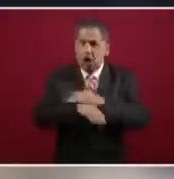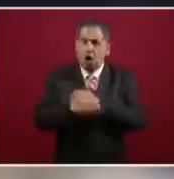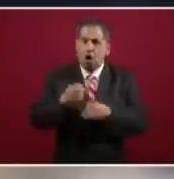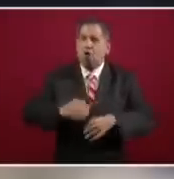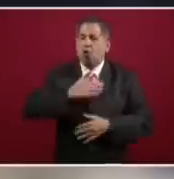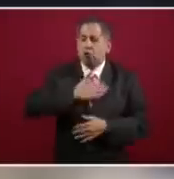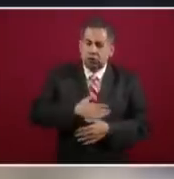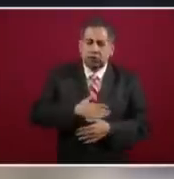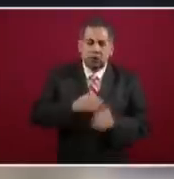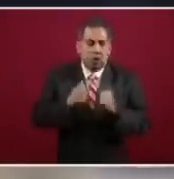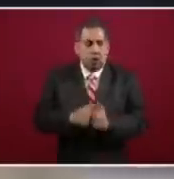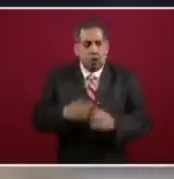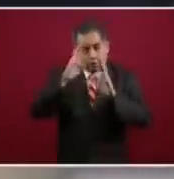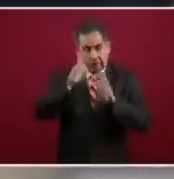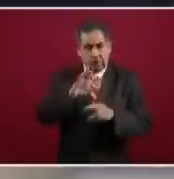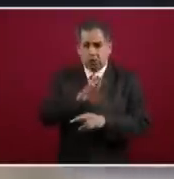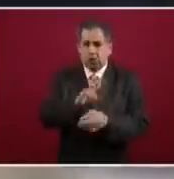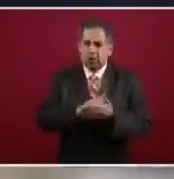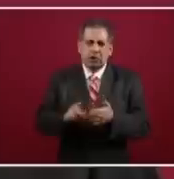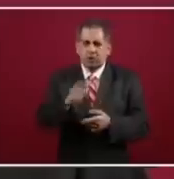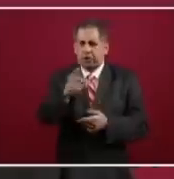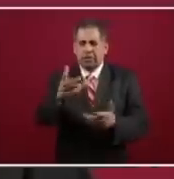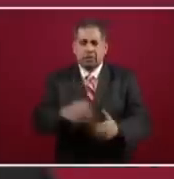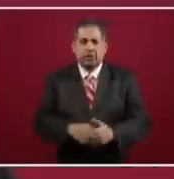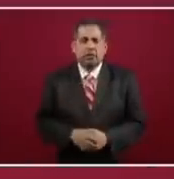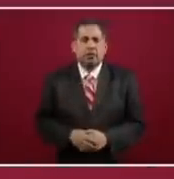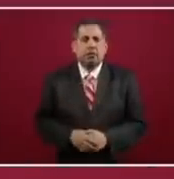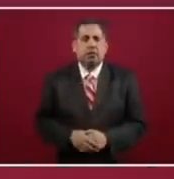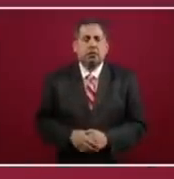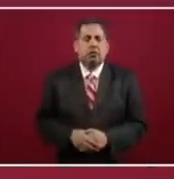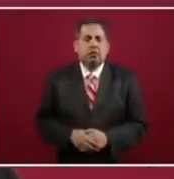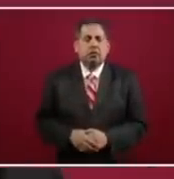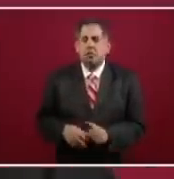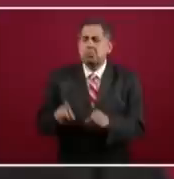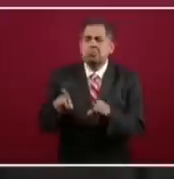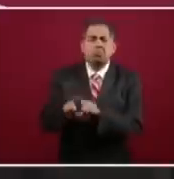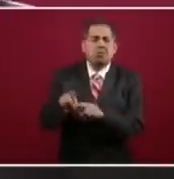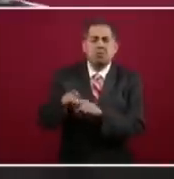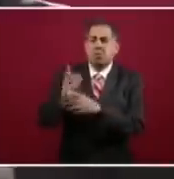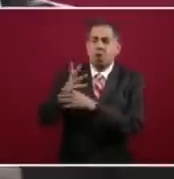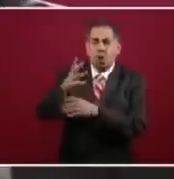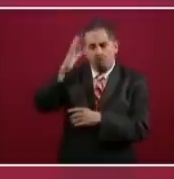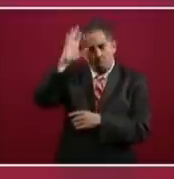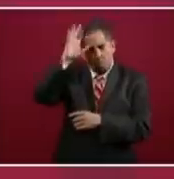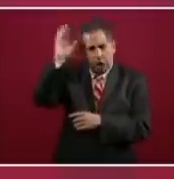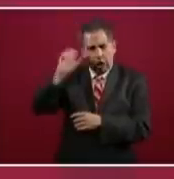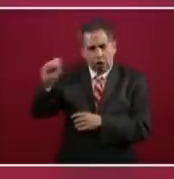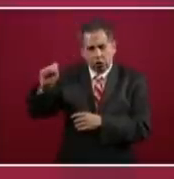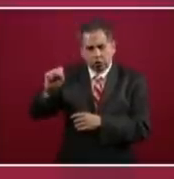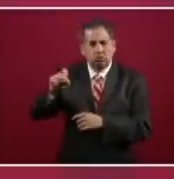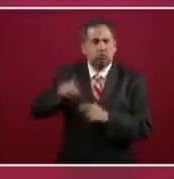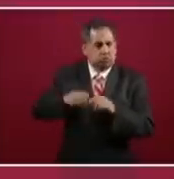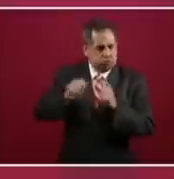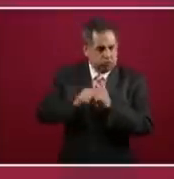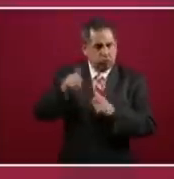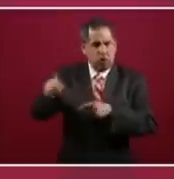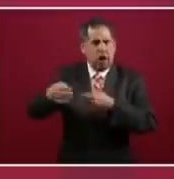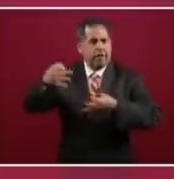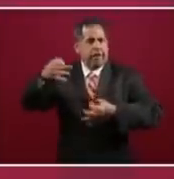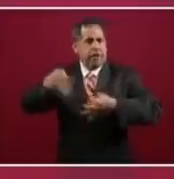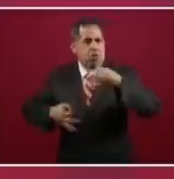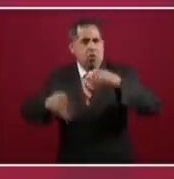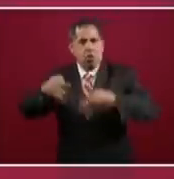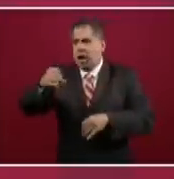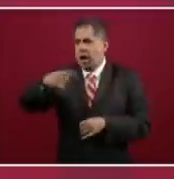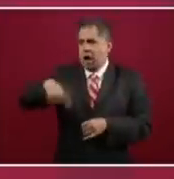justicia y se respete sus derechos pues lo que decía morelos que haya tribunales que